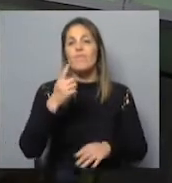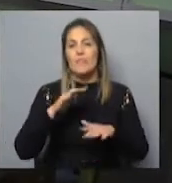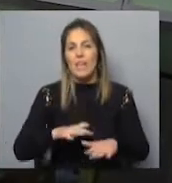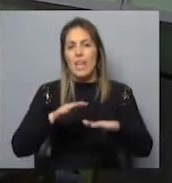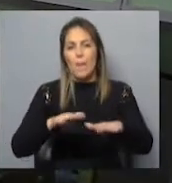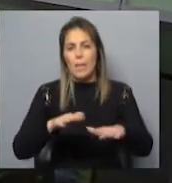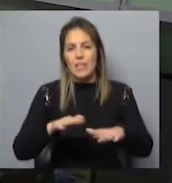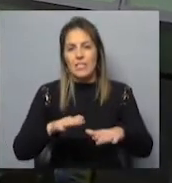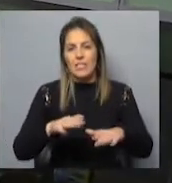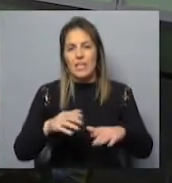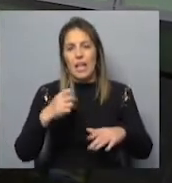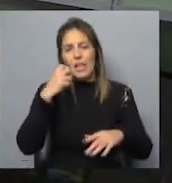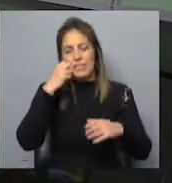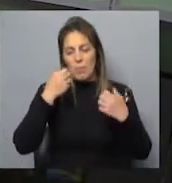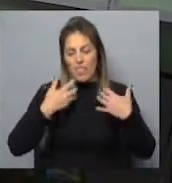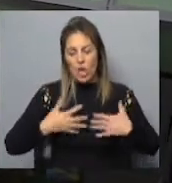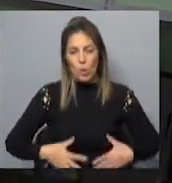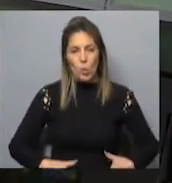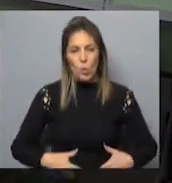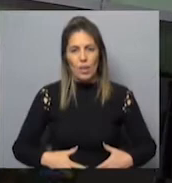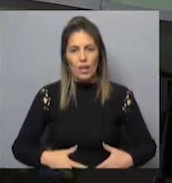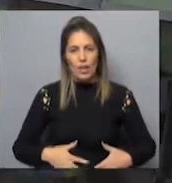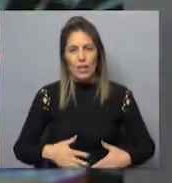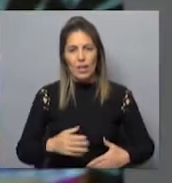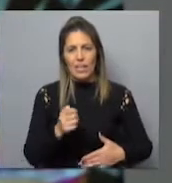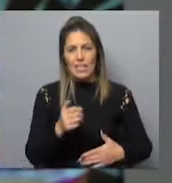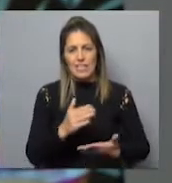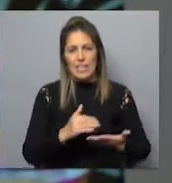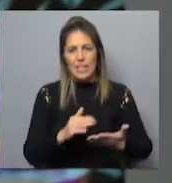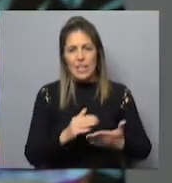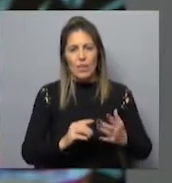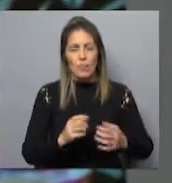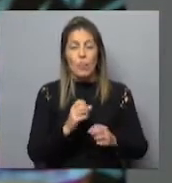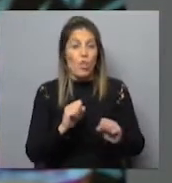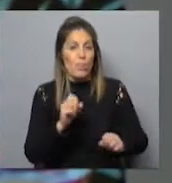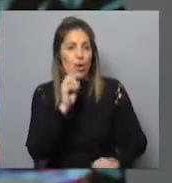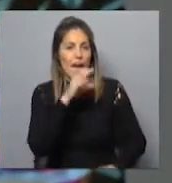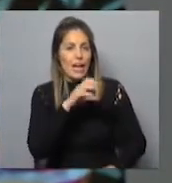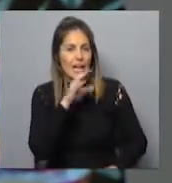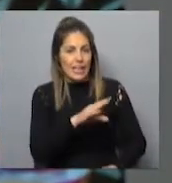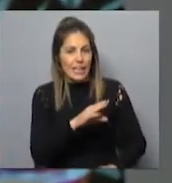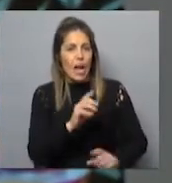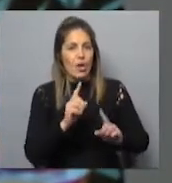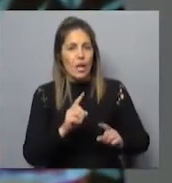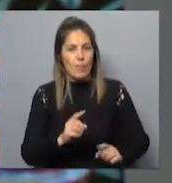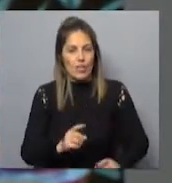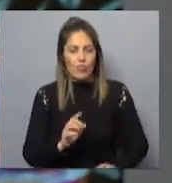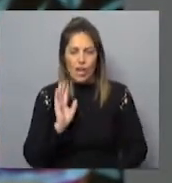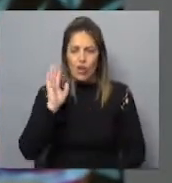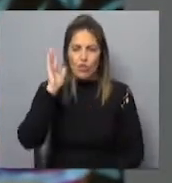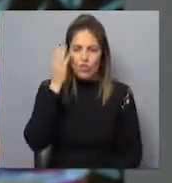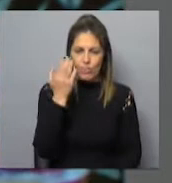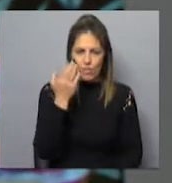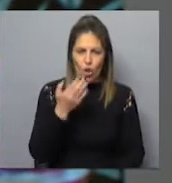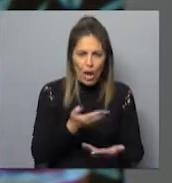semidesnudas vamos a hacer desde una crítica hasta una reivindicación en